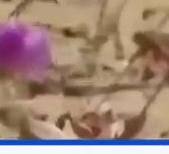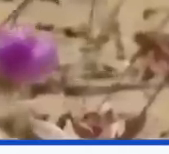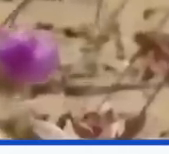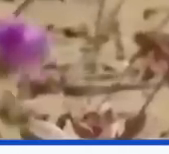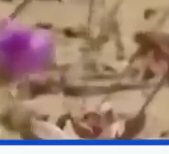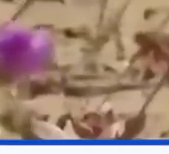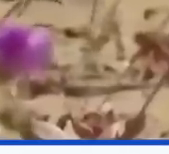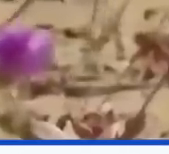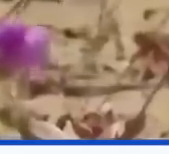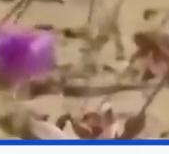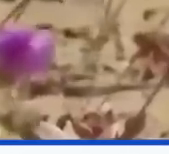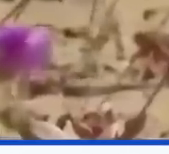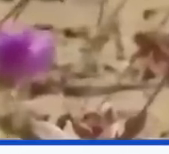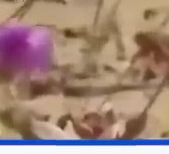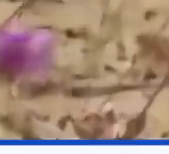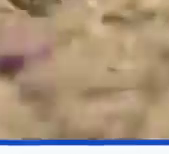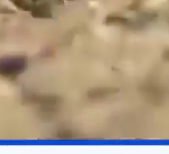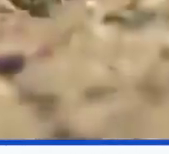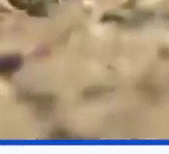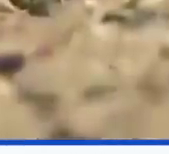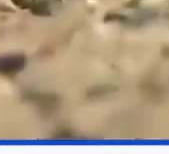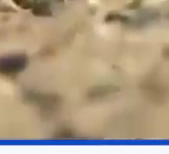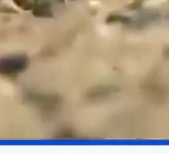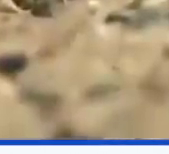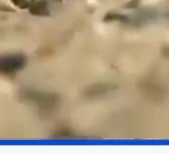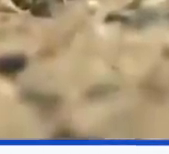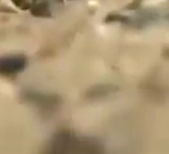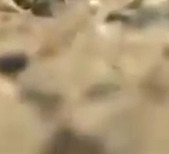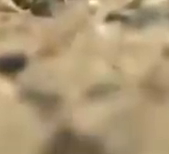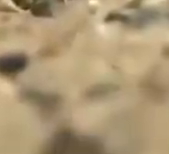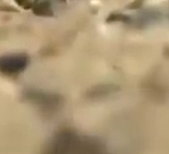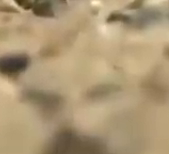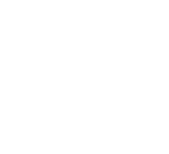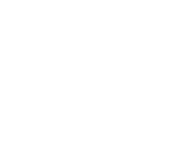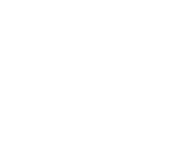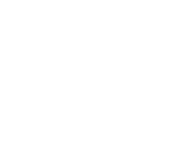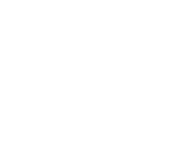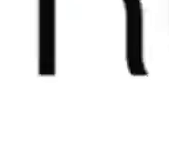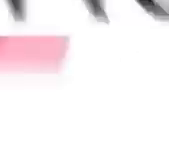para darnos este regalo este maravilloso paisaje